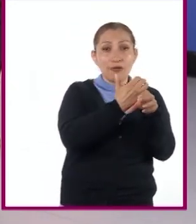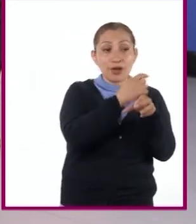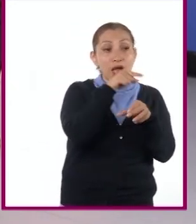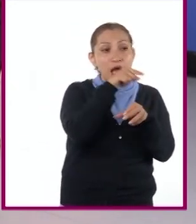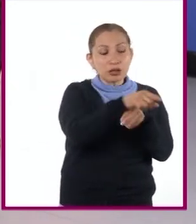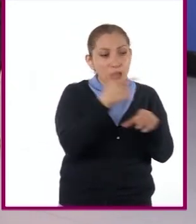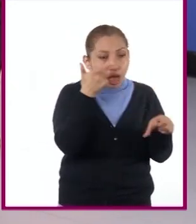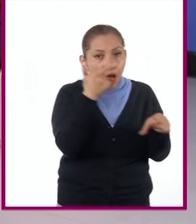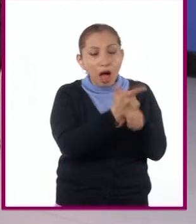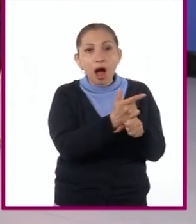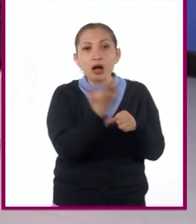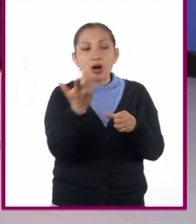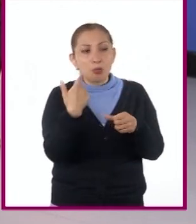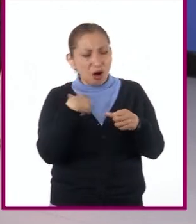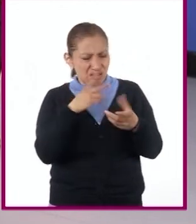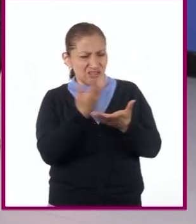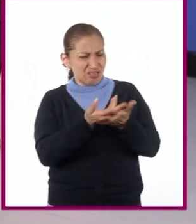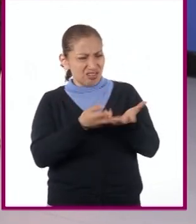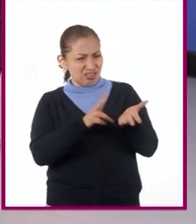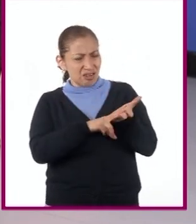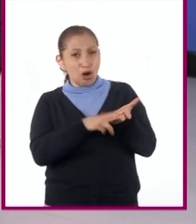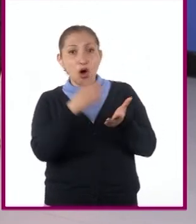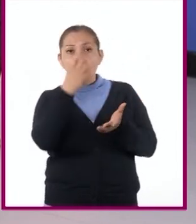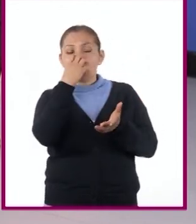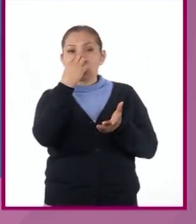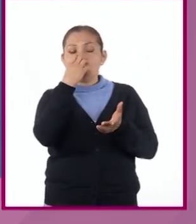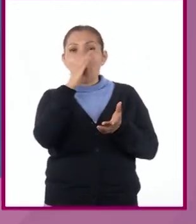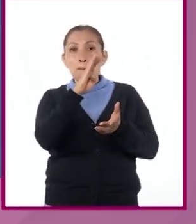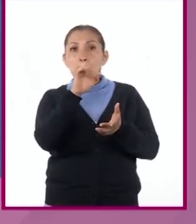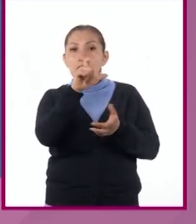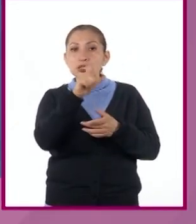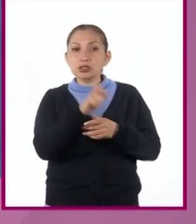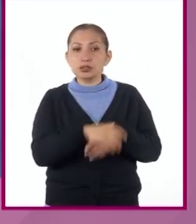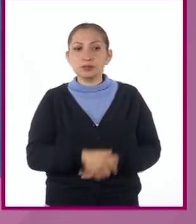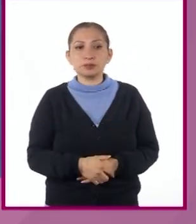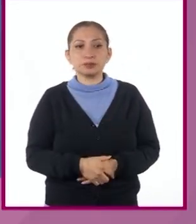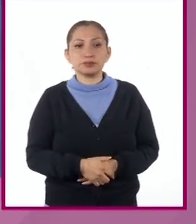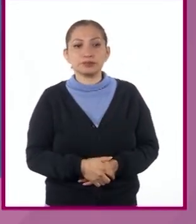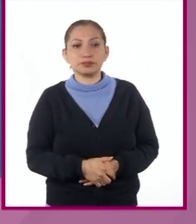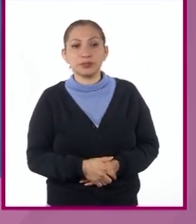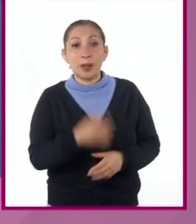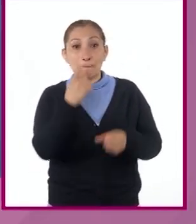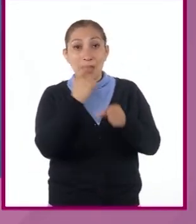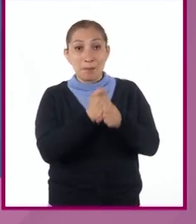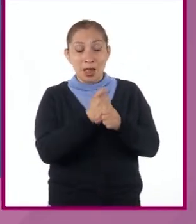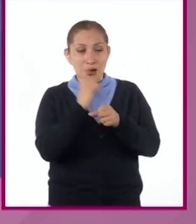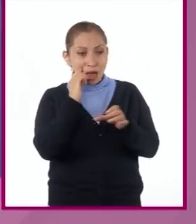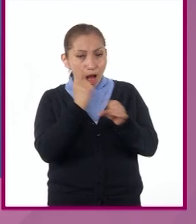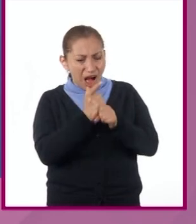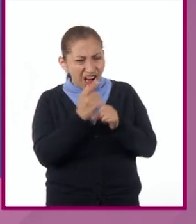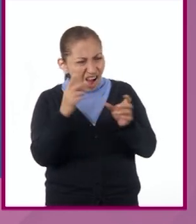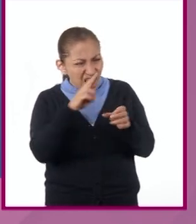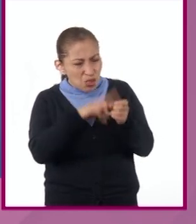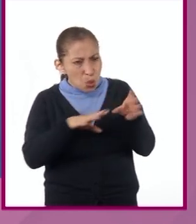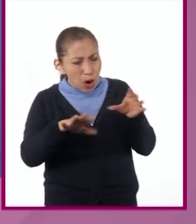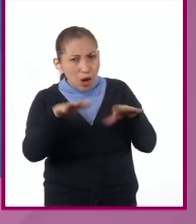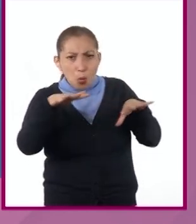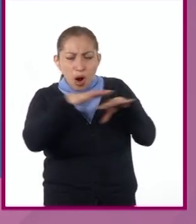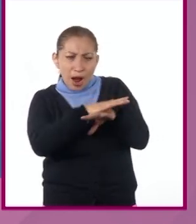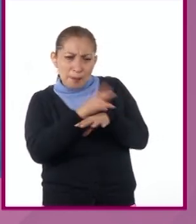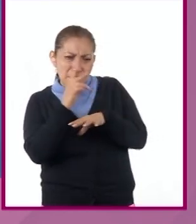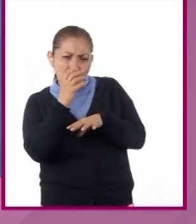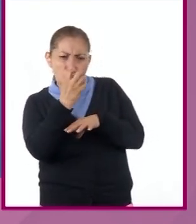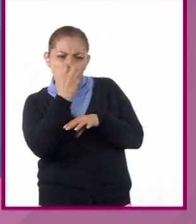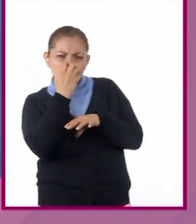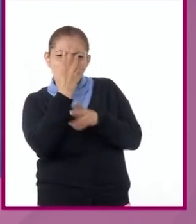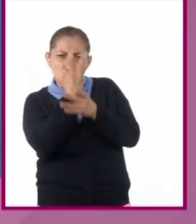ha encontrado un híbrido denominado oso de Banks. Los primeros avistamientos en la naturaleza de este